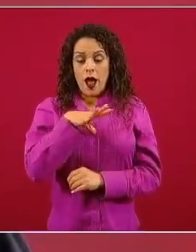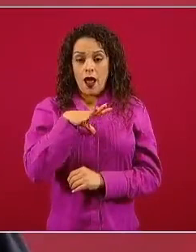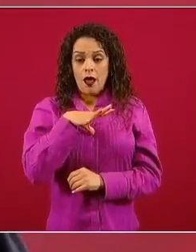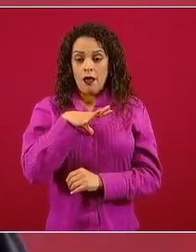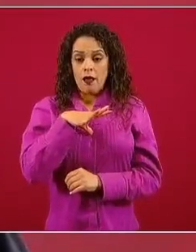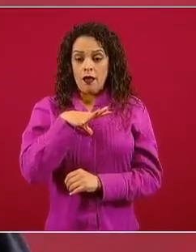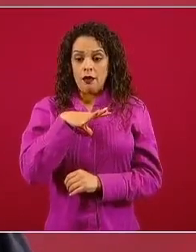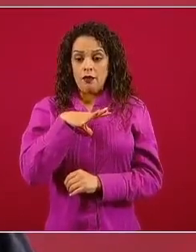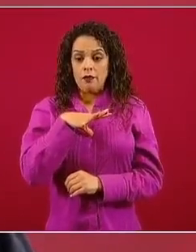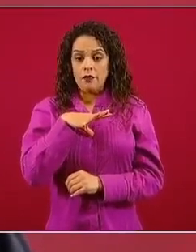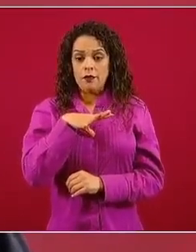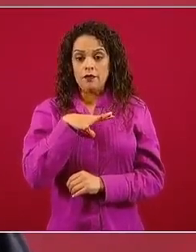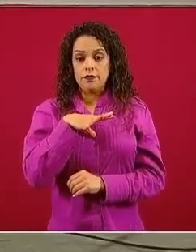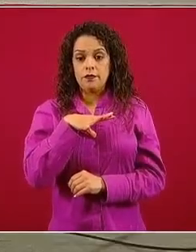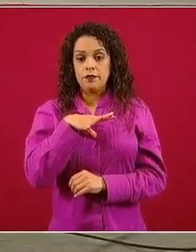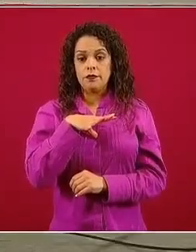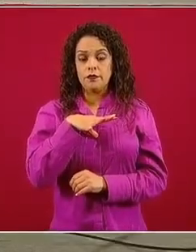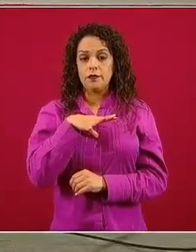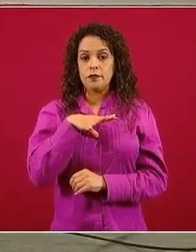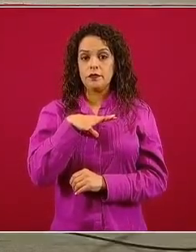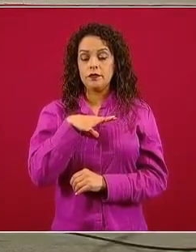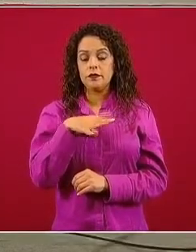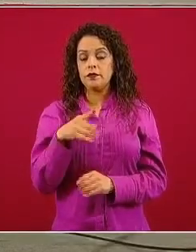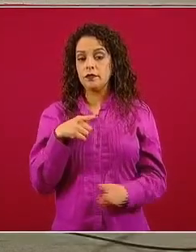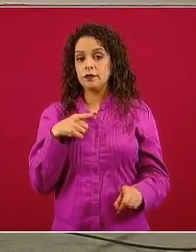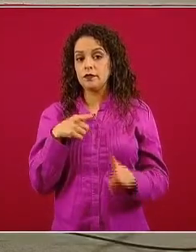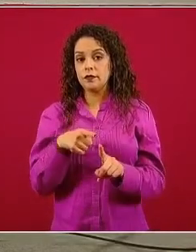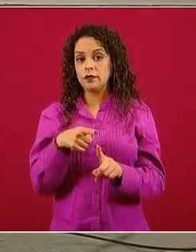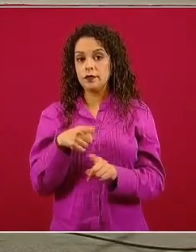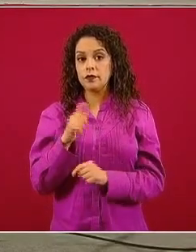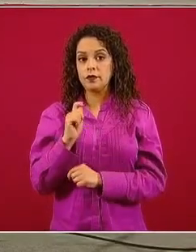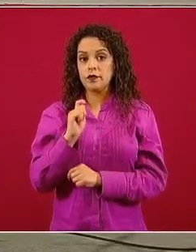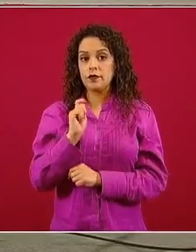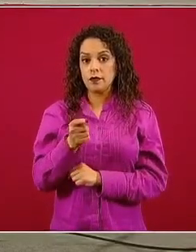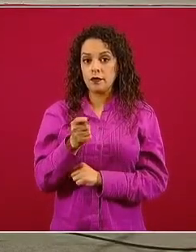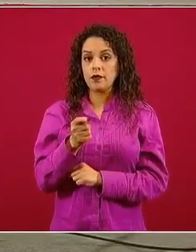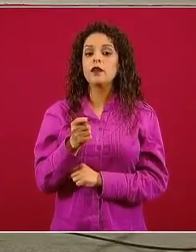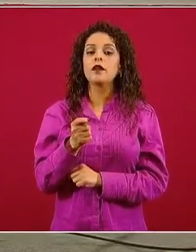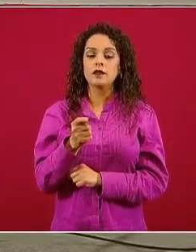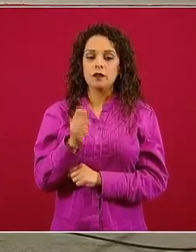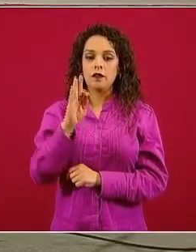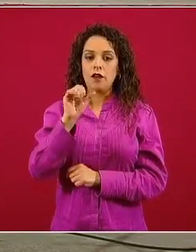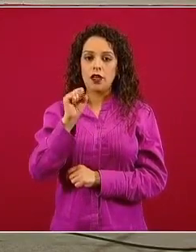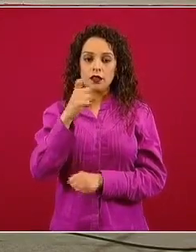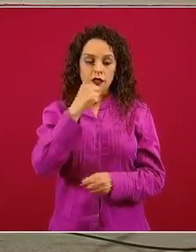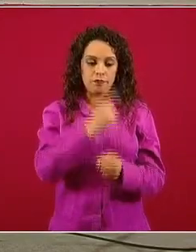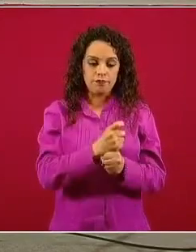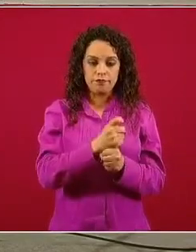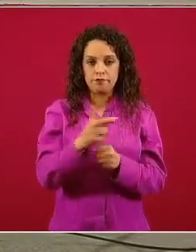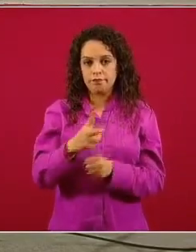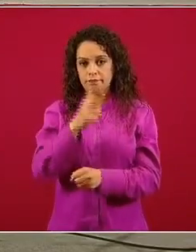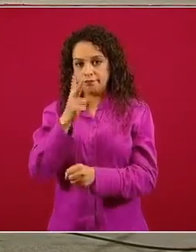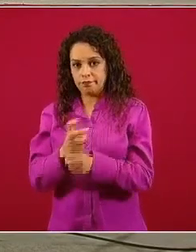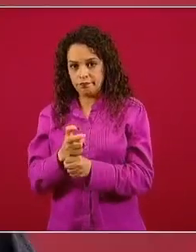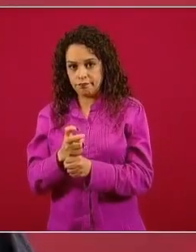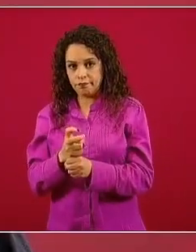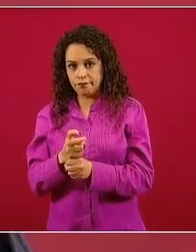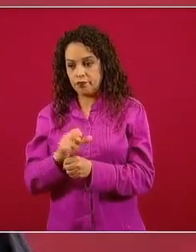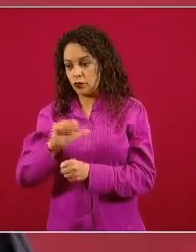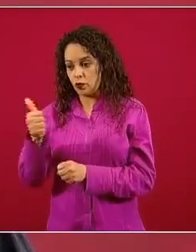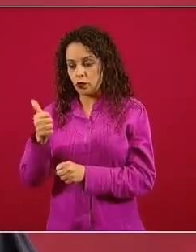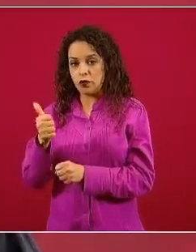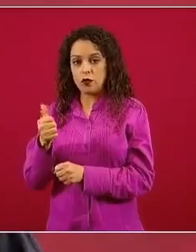hasta el momento, y esto estamos hablando lógicamente de aquella que sale de las fases 1, de las fases 2, mucho de las fases